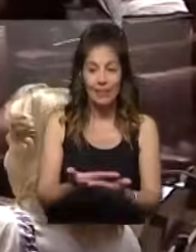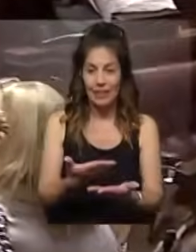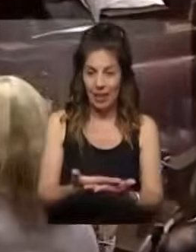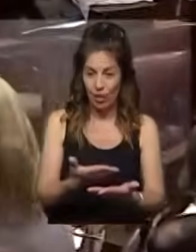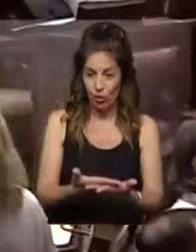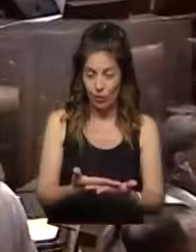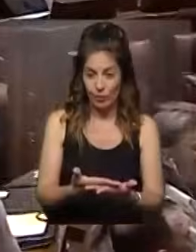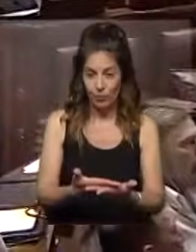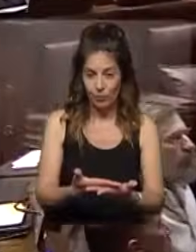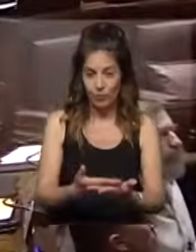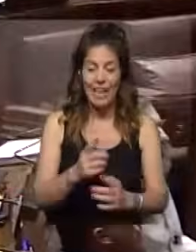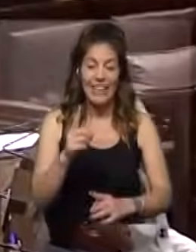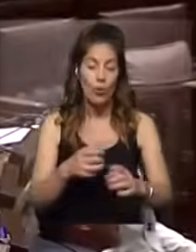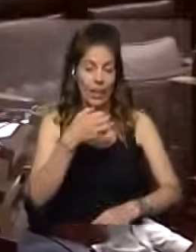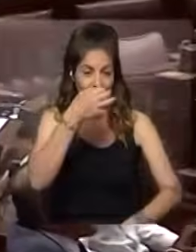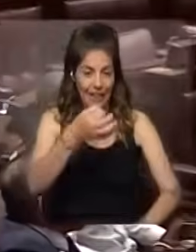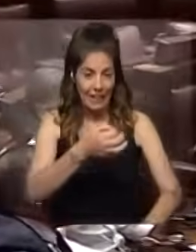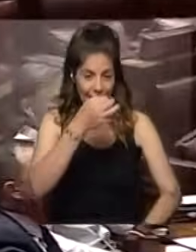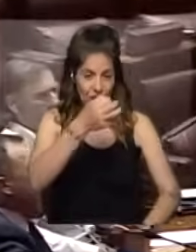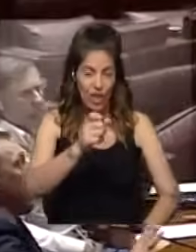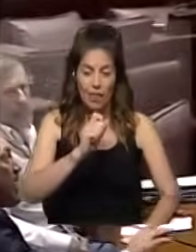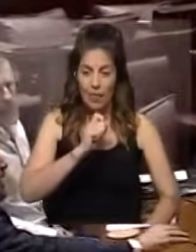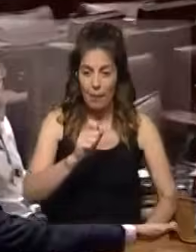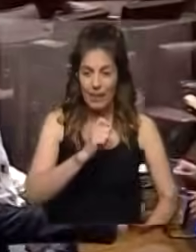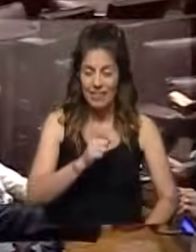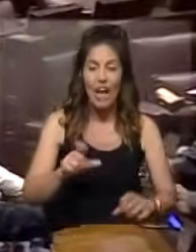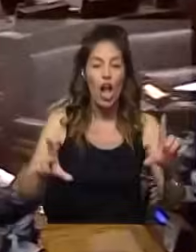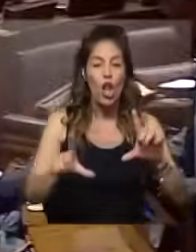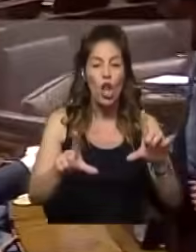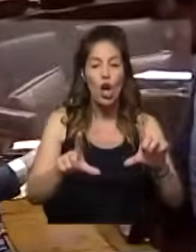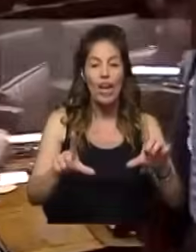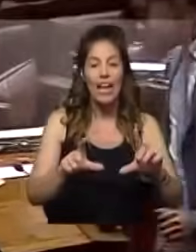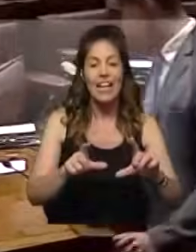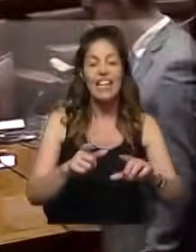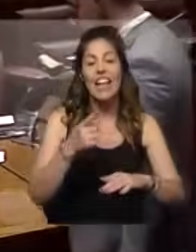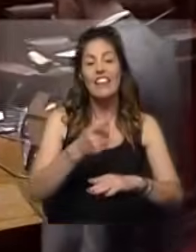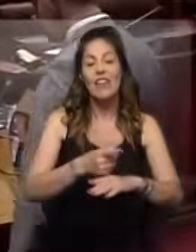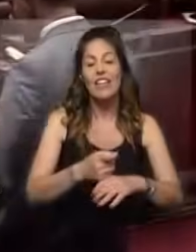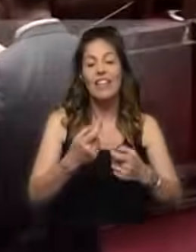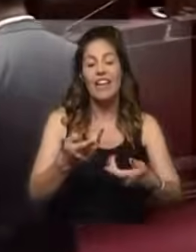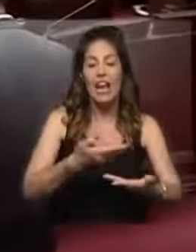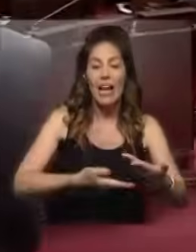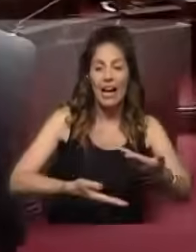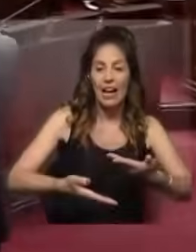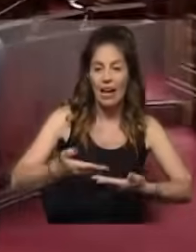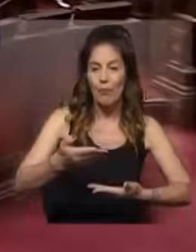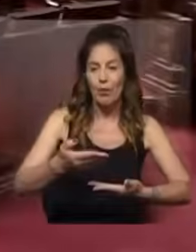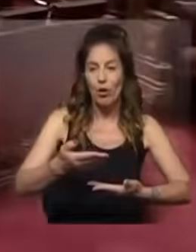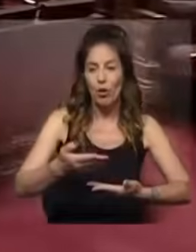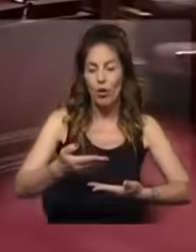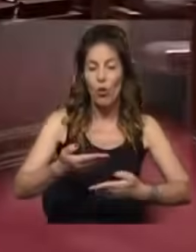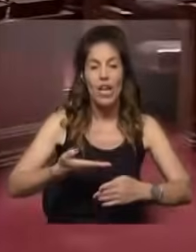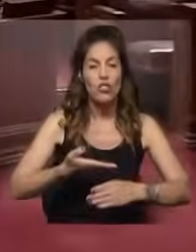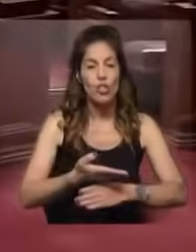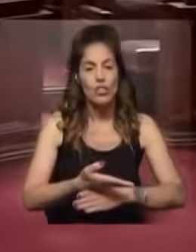este en algunas declaraciones de prensa que los canales deberían tener contraprestaciones justamente e una solicitud